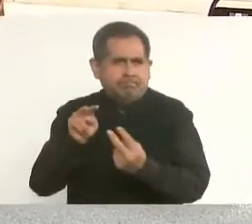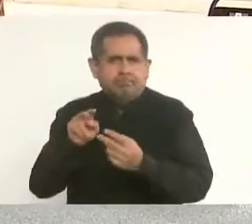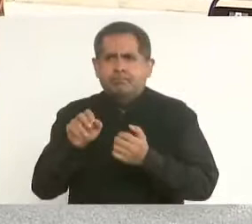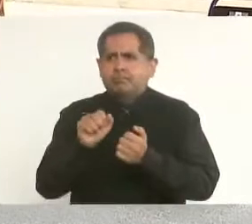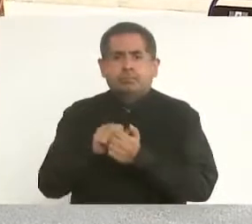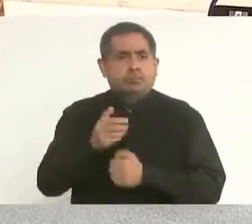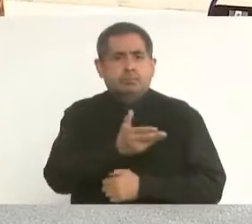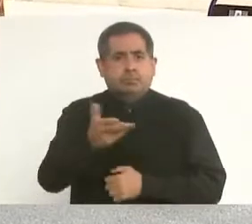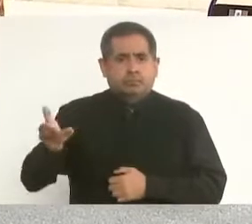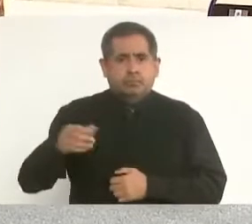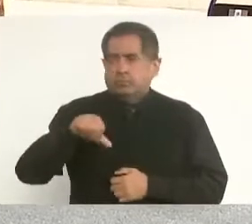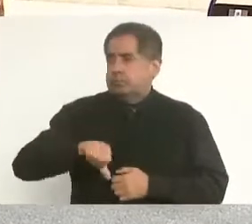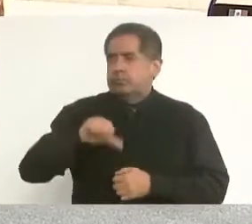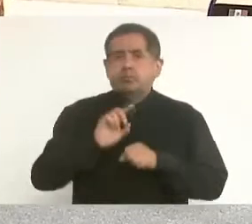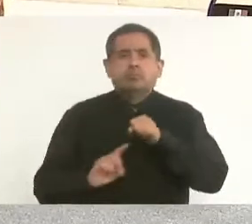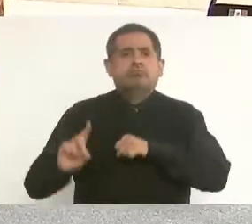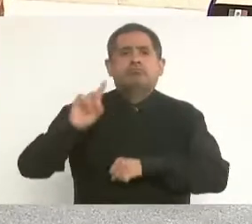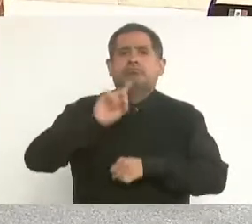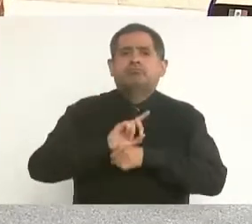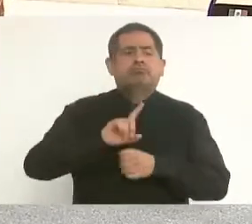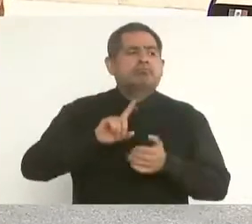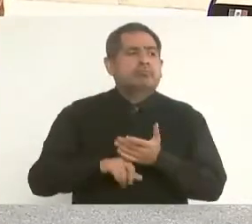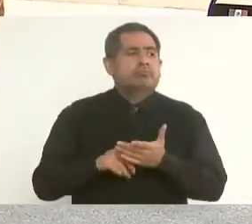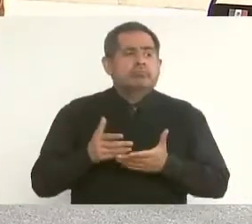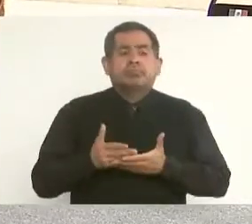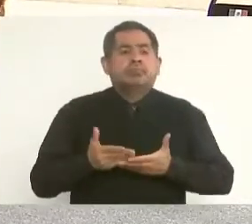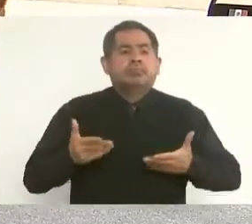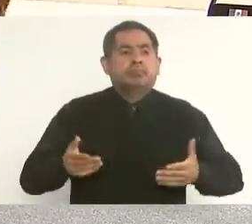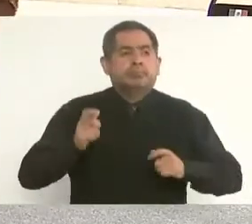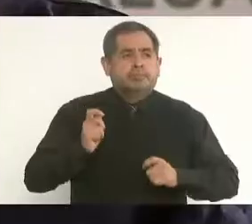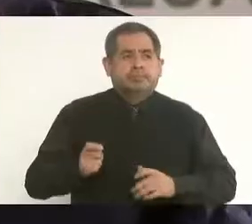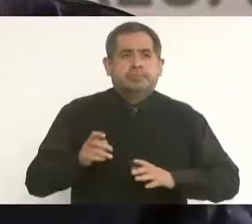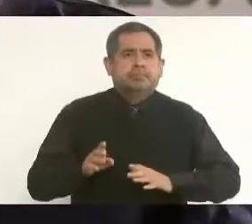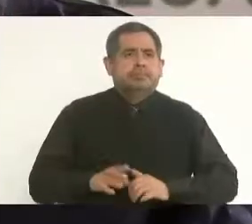este día en que